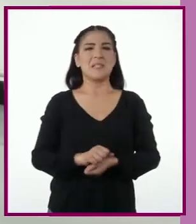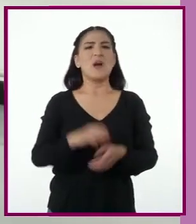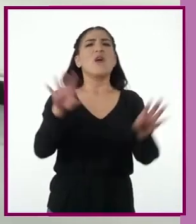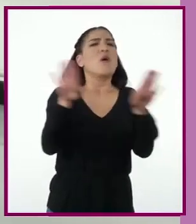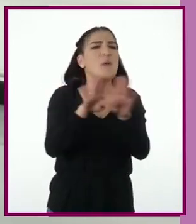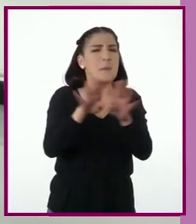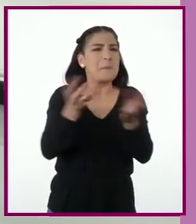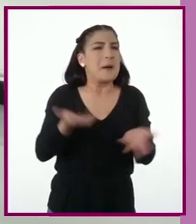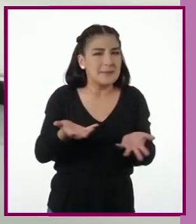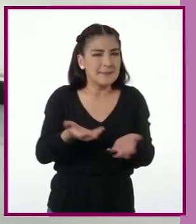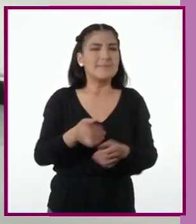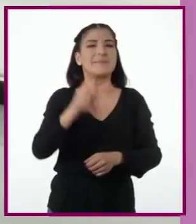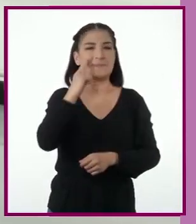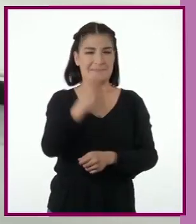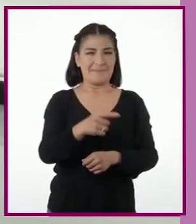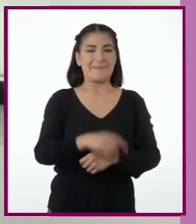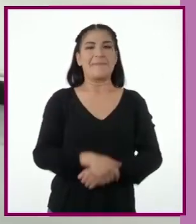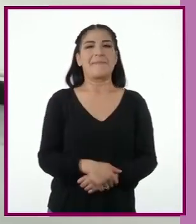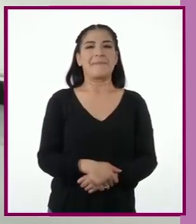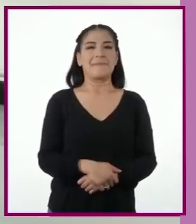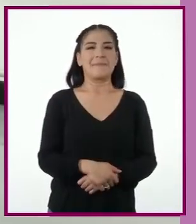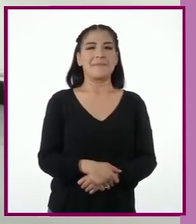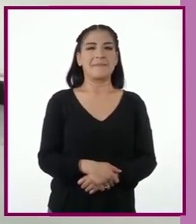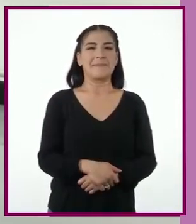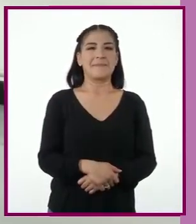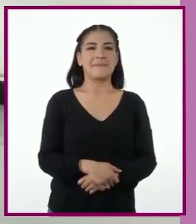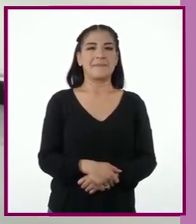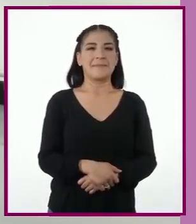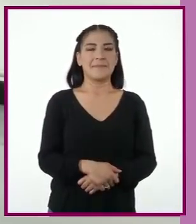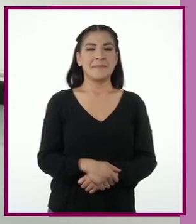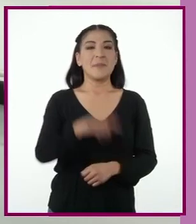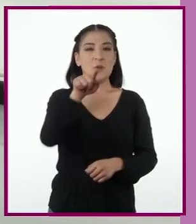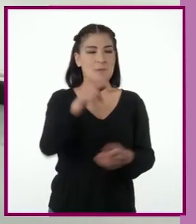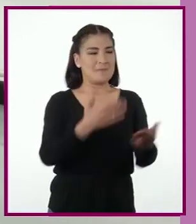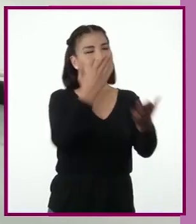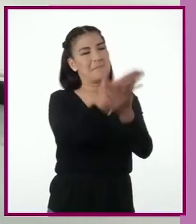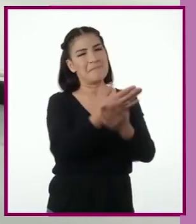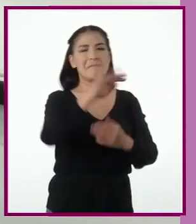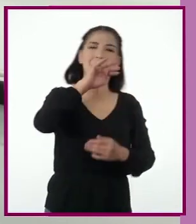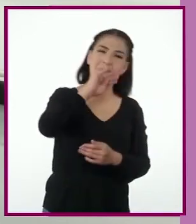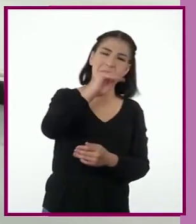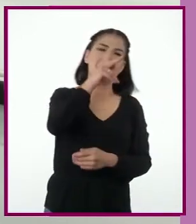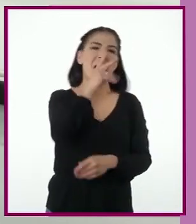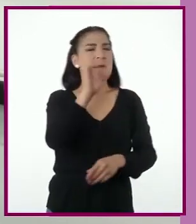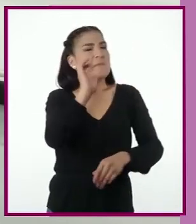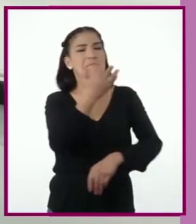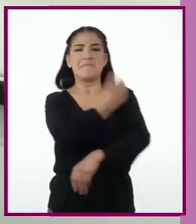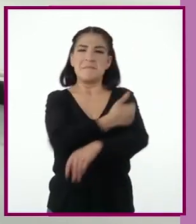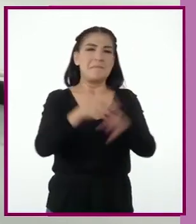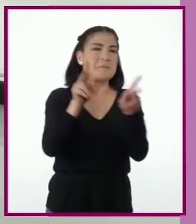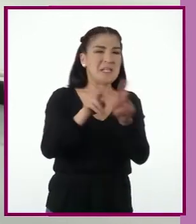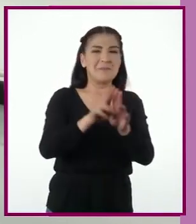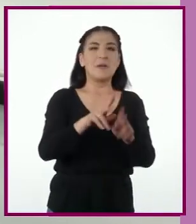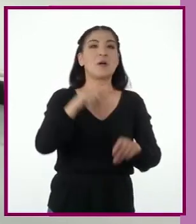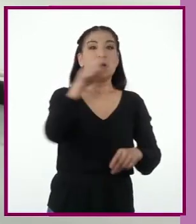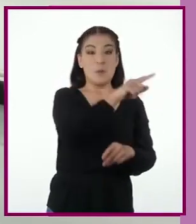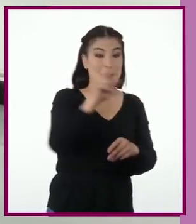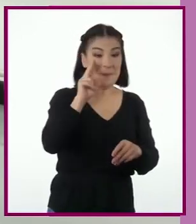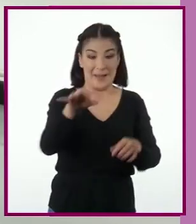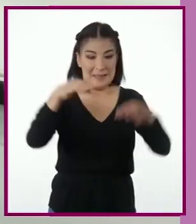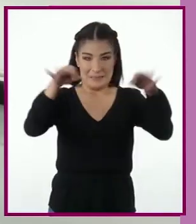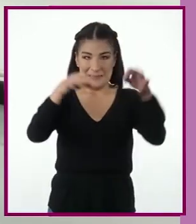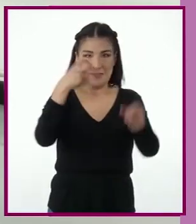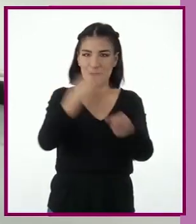lo vas a realizar? Lo realizarás de la siguiente manera. Le pedirás a tu papá, a tu mamá o a algún familiar que no observe la